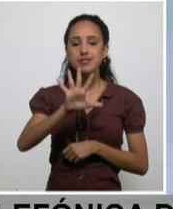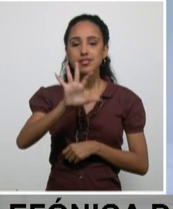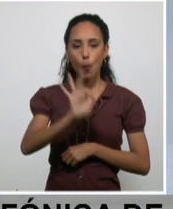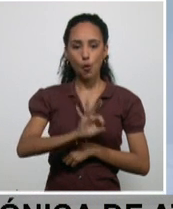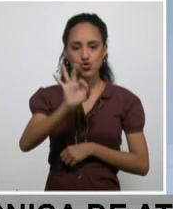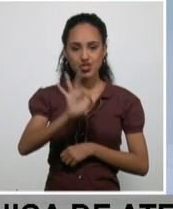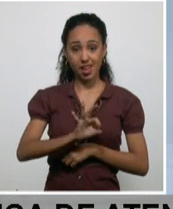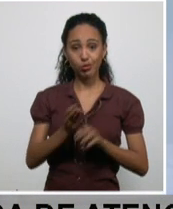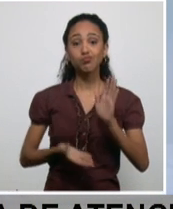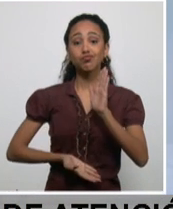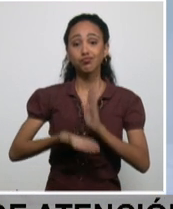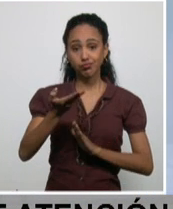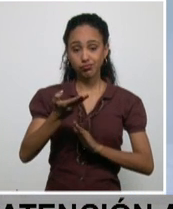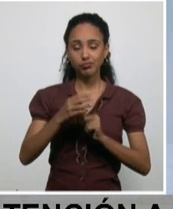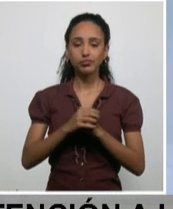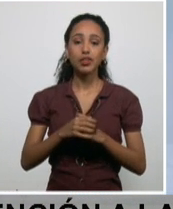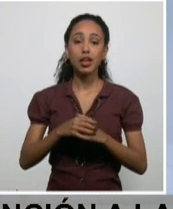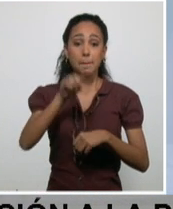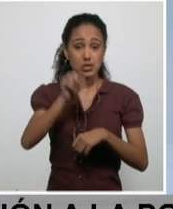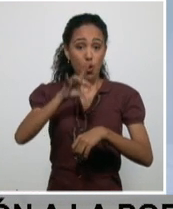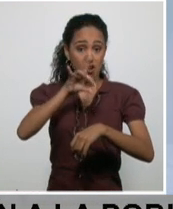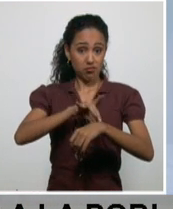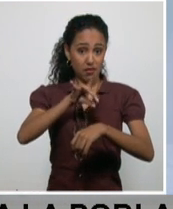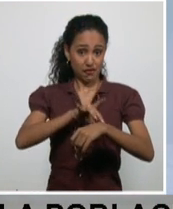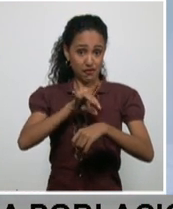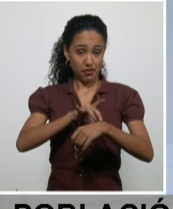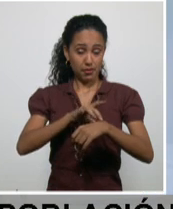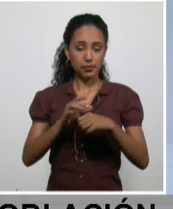29,5% de los pacientes